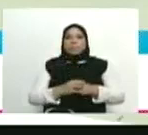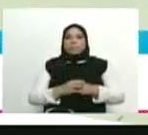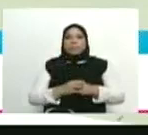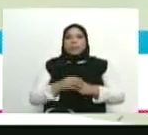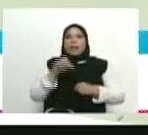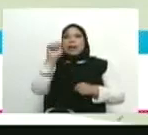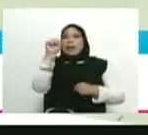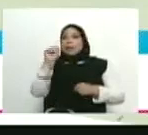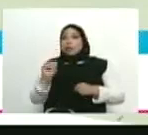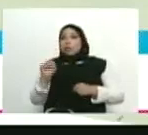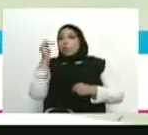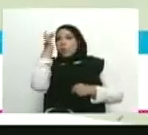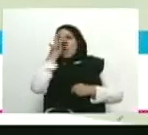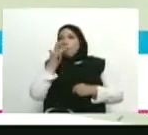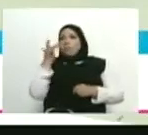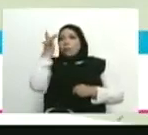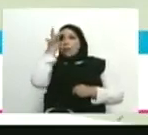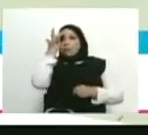Sudáfrica